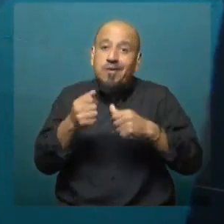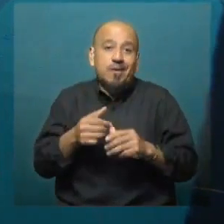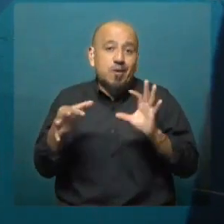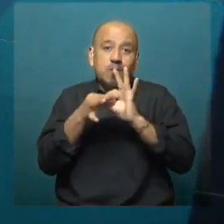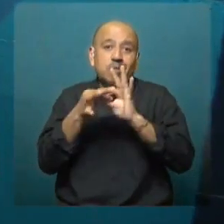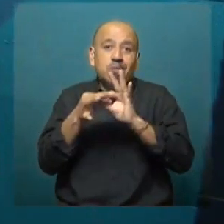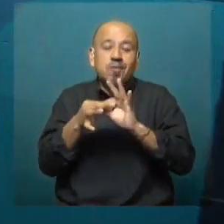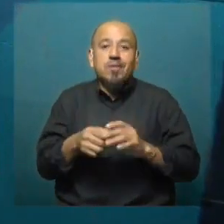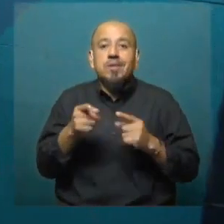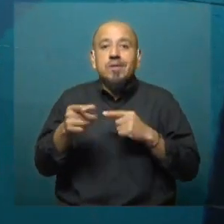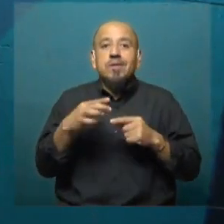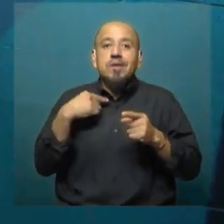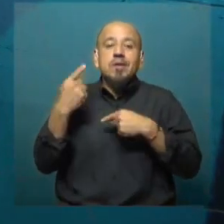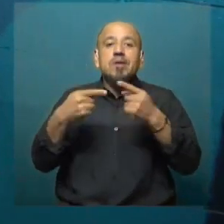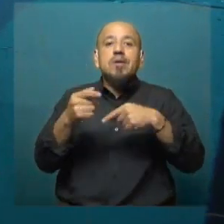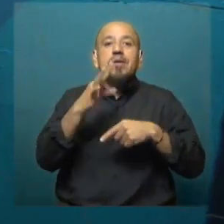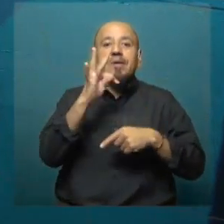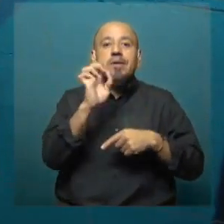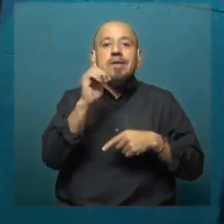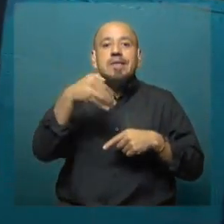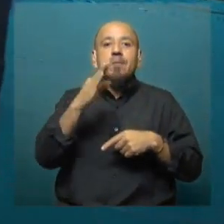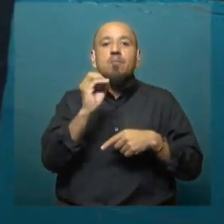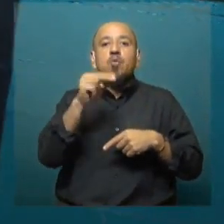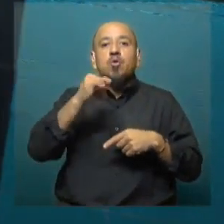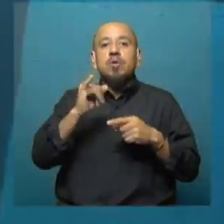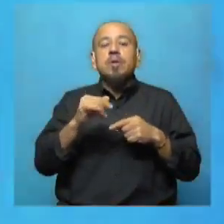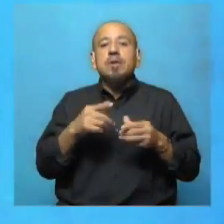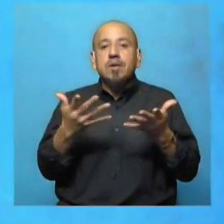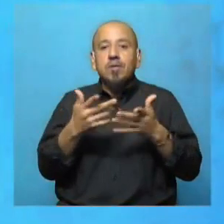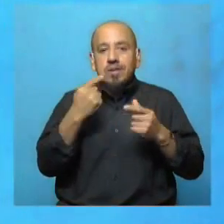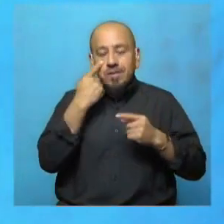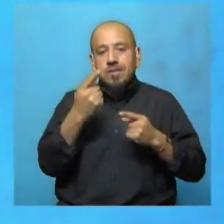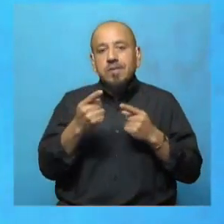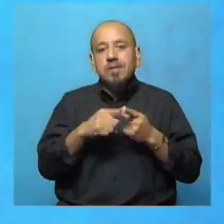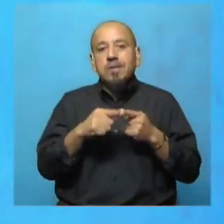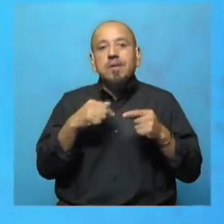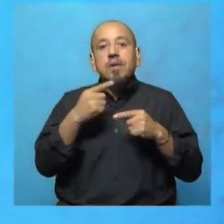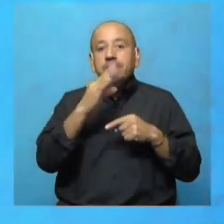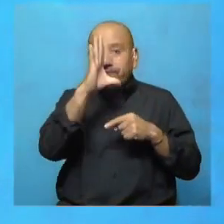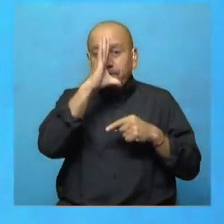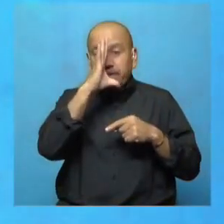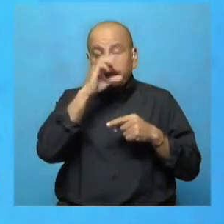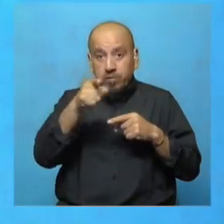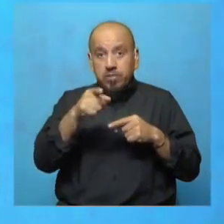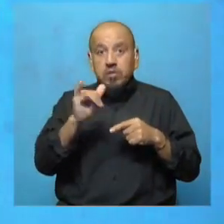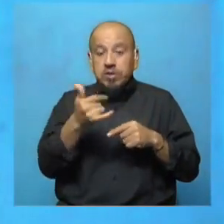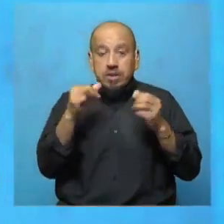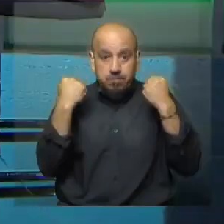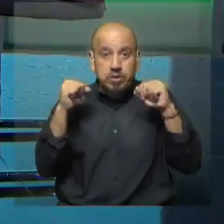de Niza con contemponing también que van a estrenar en febrero